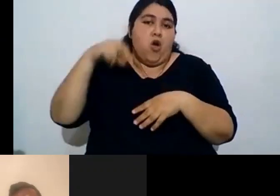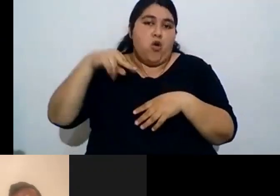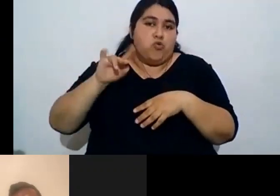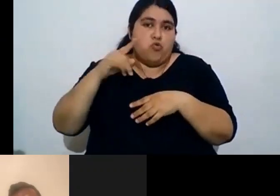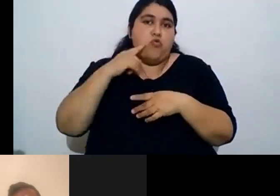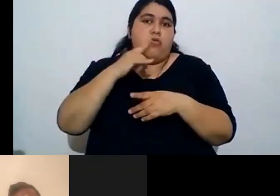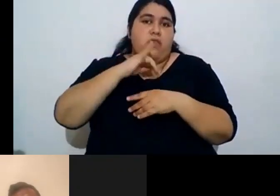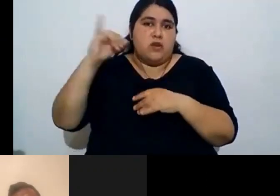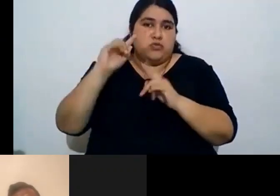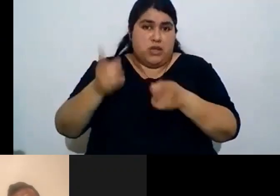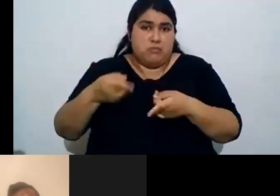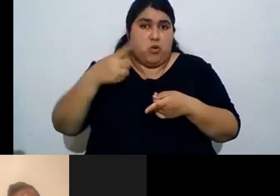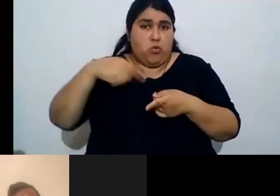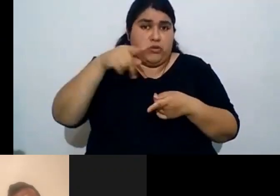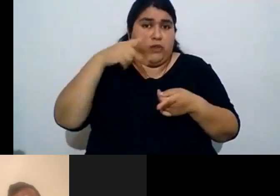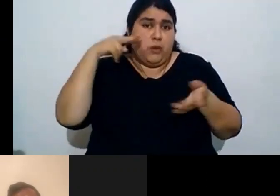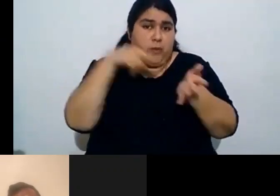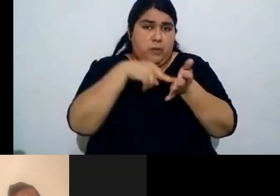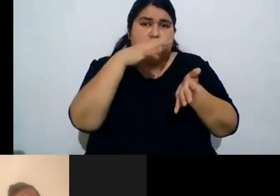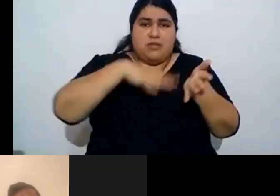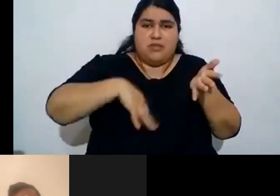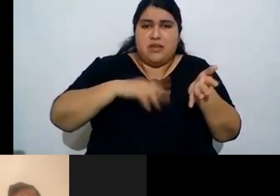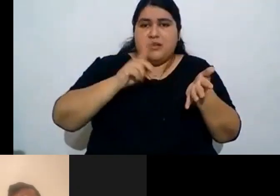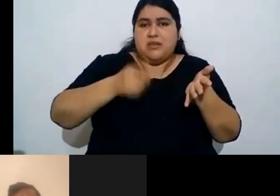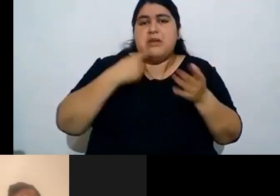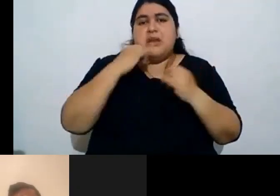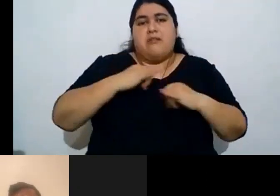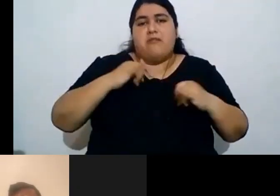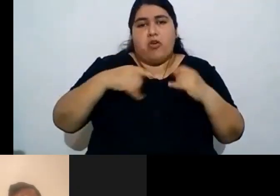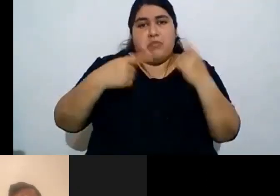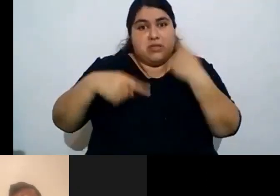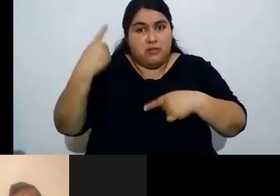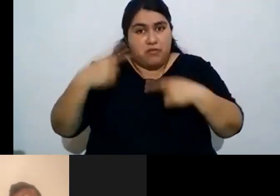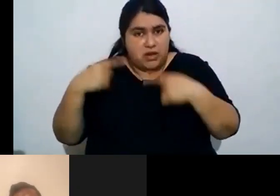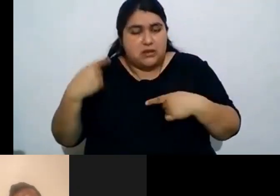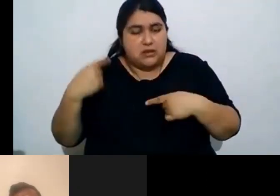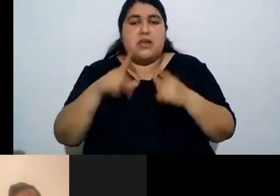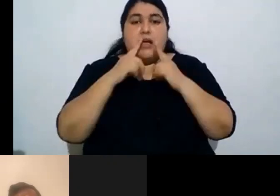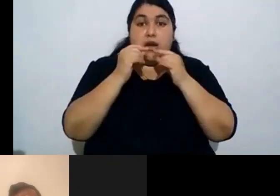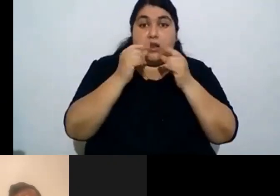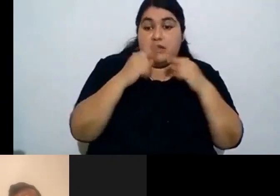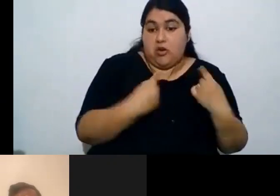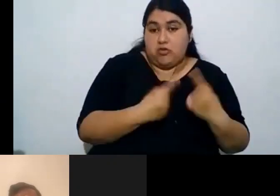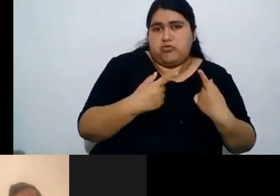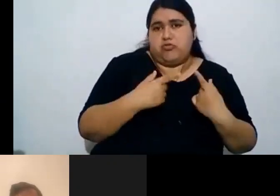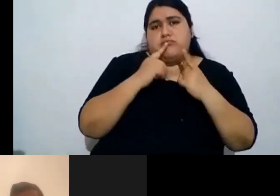de nuestras denuncias y varios de nuestros informes y varios de nuestras quejas en